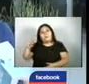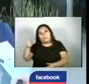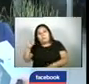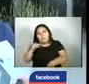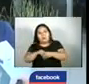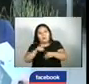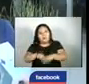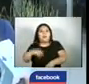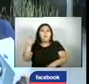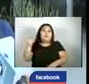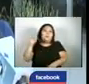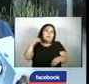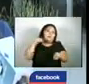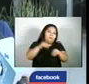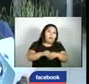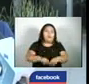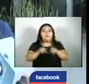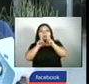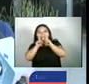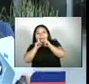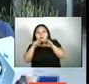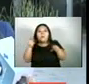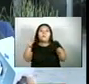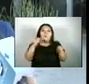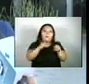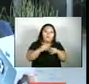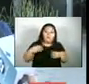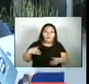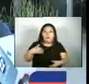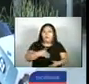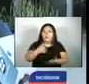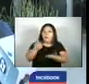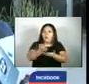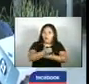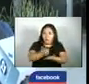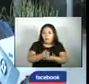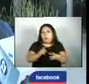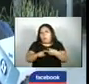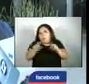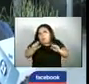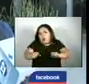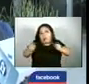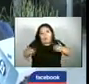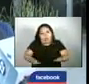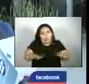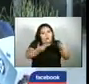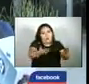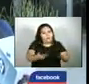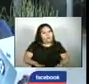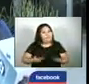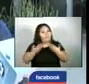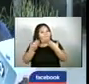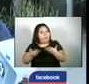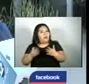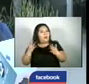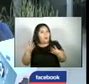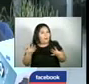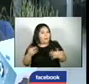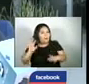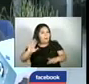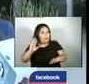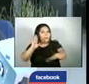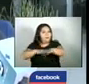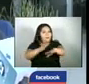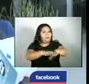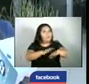Banco Hipotecario, también con el Ministerio de Economía y con CONAMIPE para poder inyectar más fondos a ellos. Ya vamos a estar anunciando estos